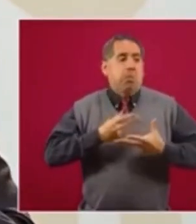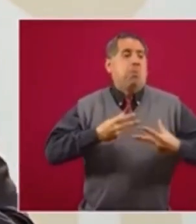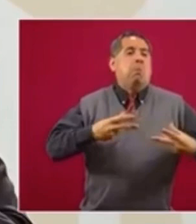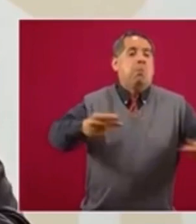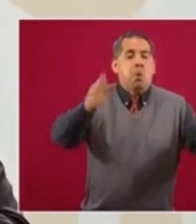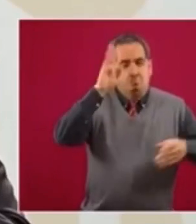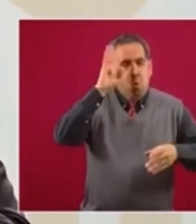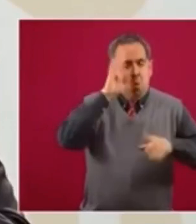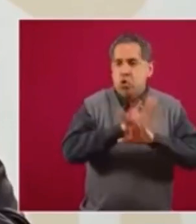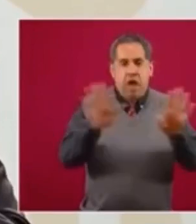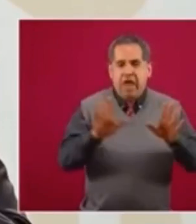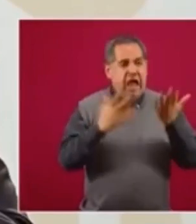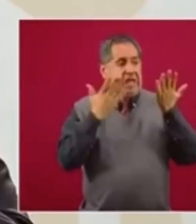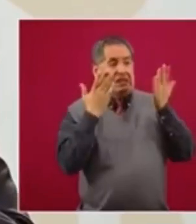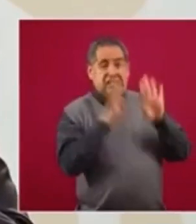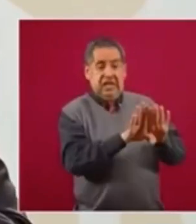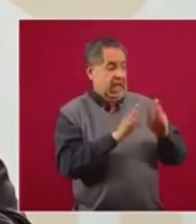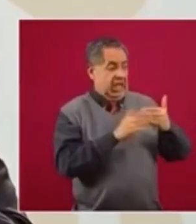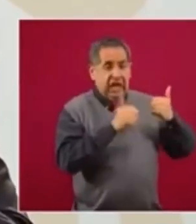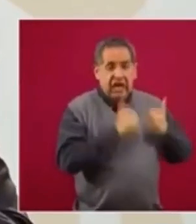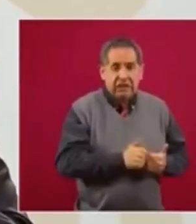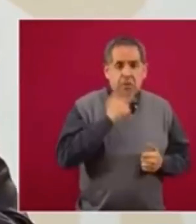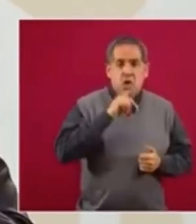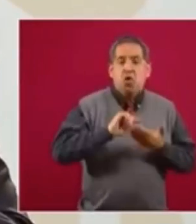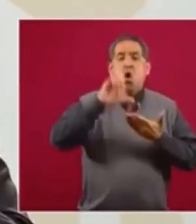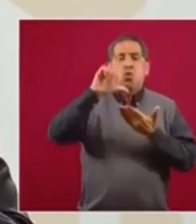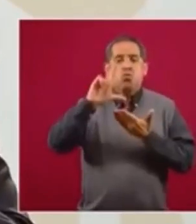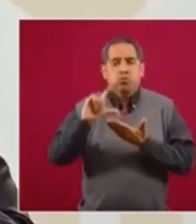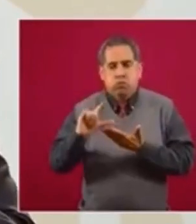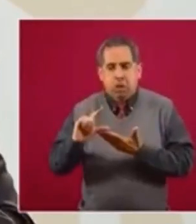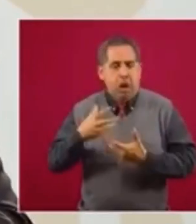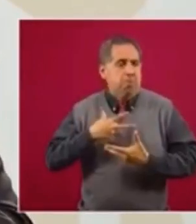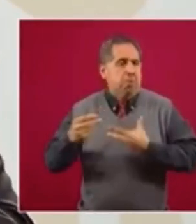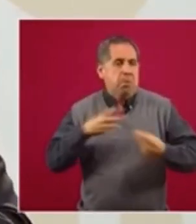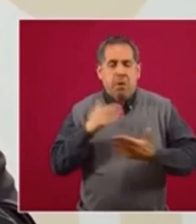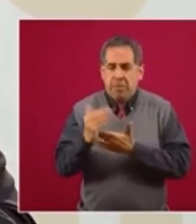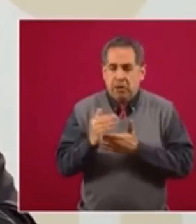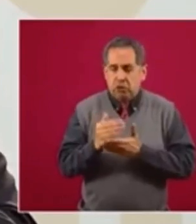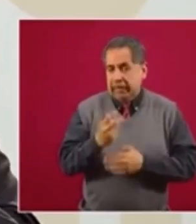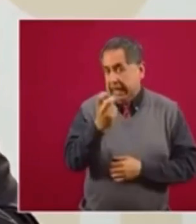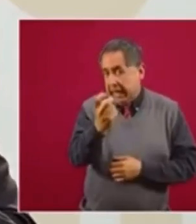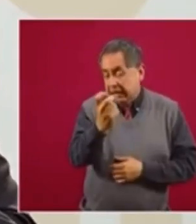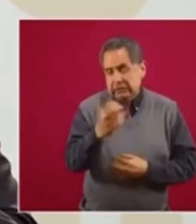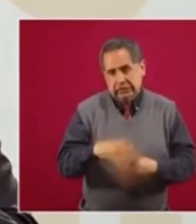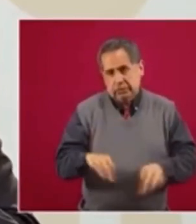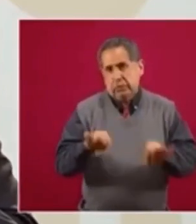y logró achatar la curva de contagios. Ahora, esto es muy